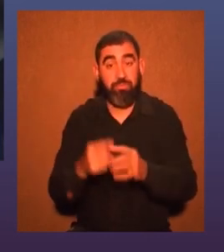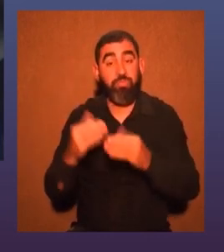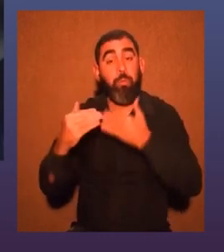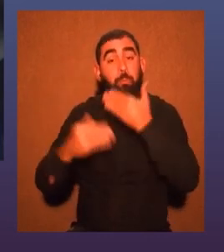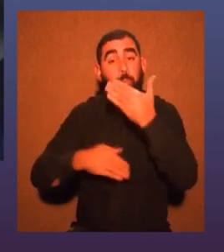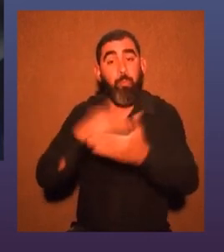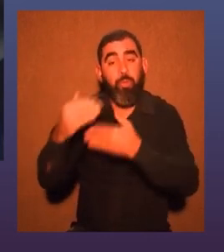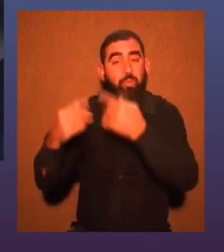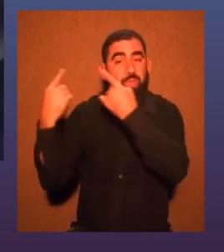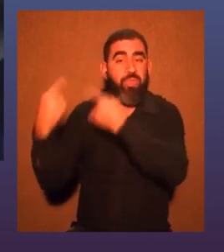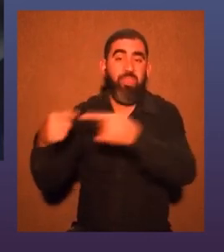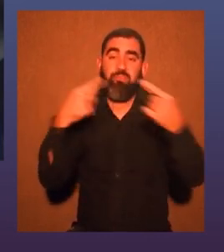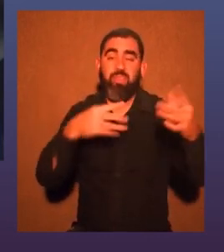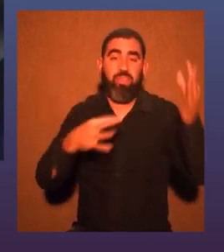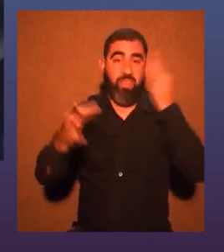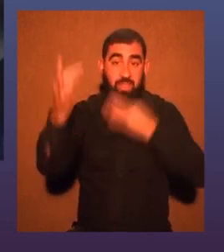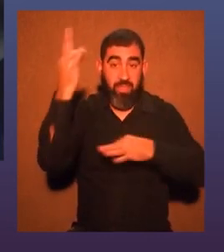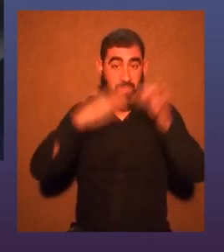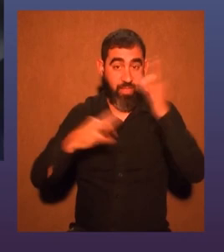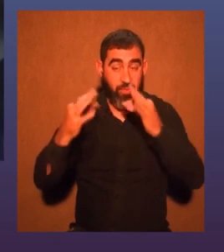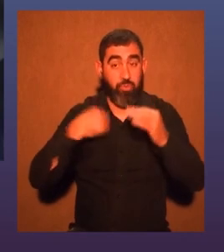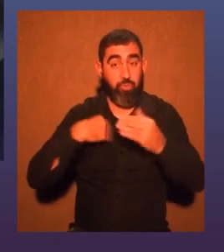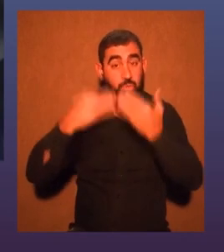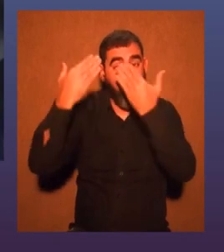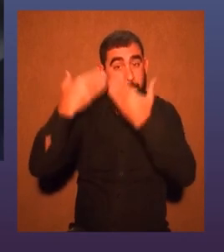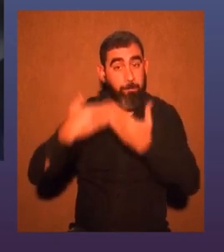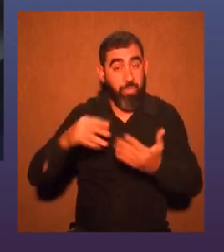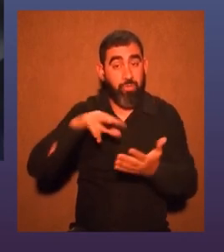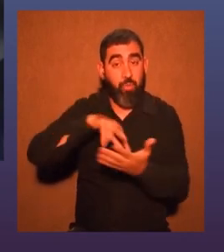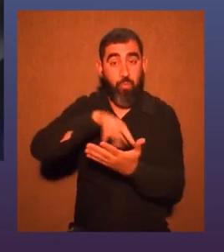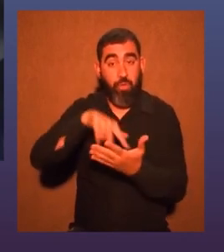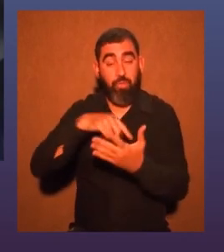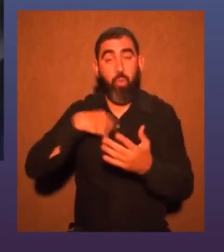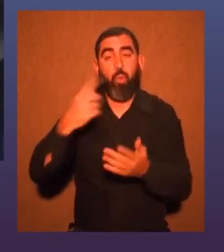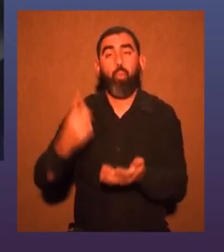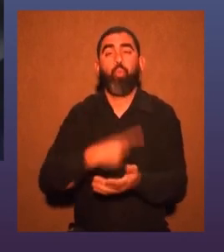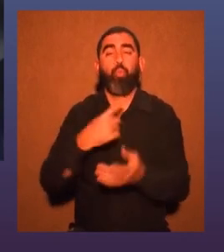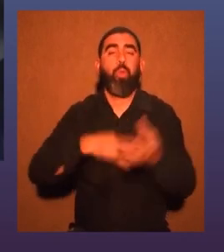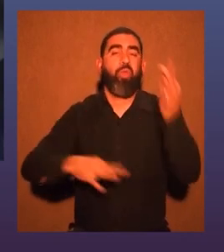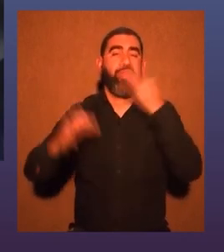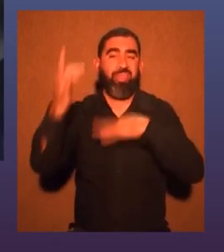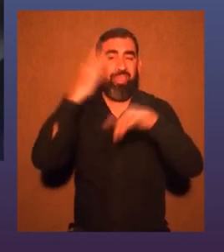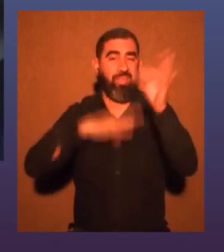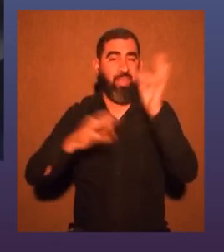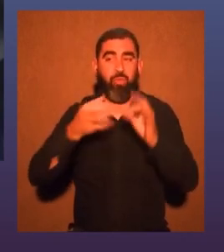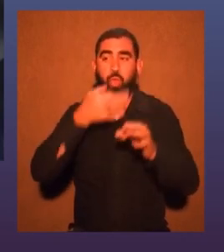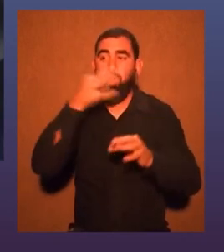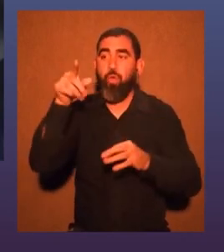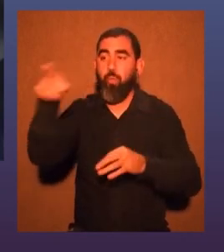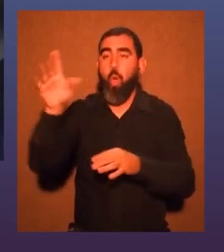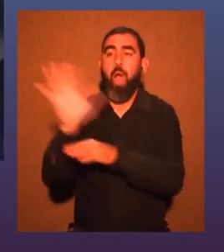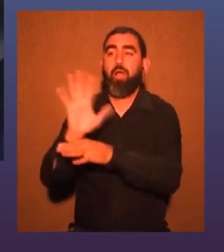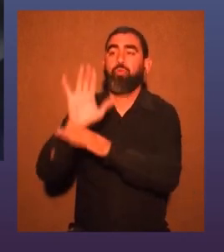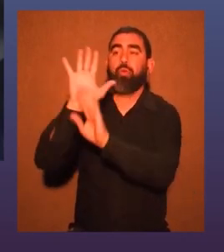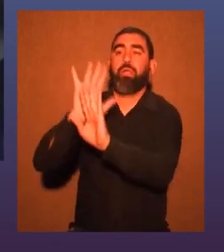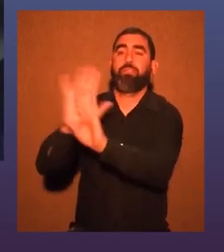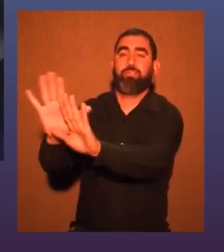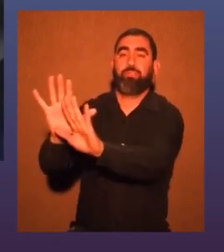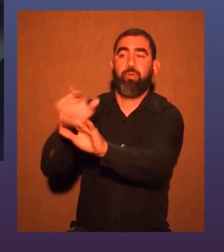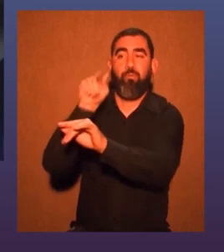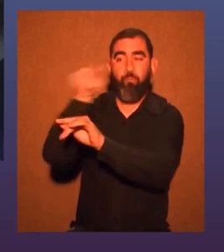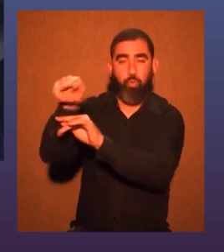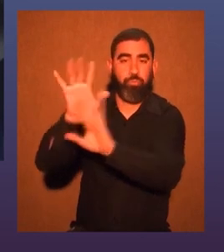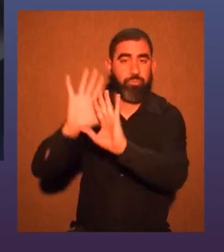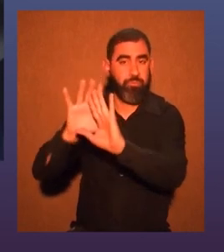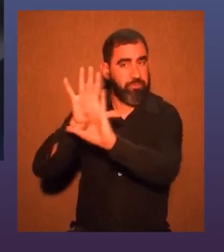es bien distinto al teatro. Cuando yo empecé con el ballet, yo estaba acostumbrado al teatro y a otras cosas donde yo decía, fulanito hace tal cosa, y va a ser